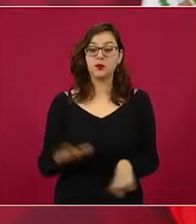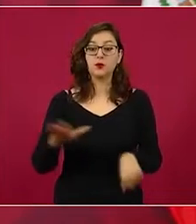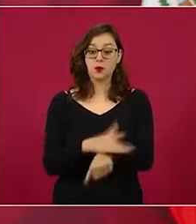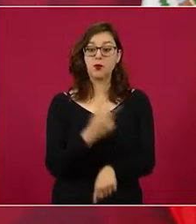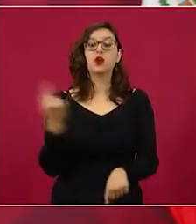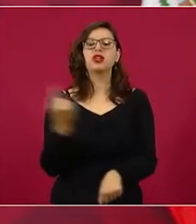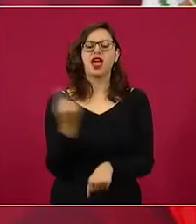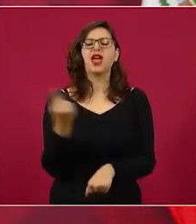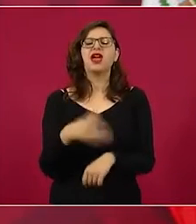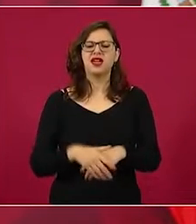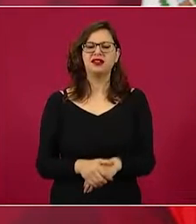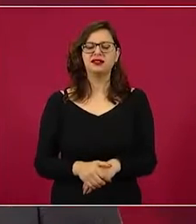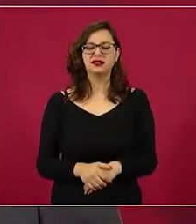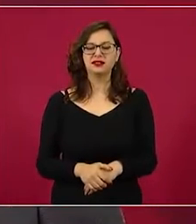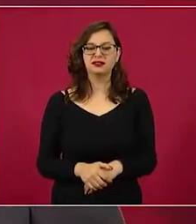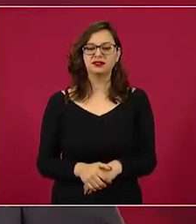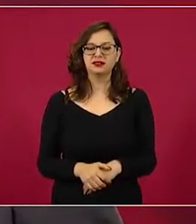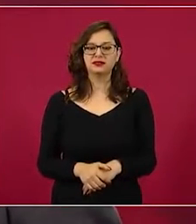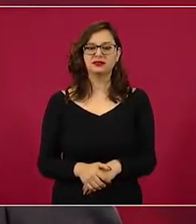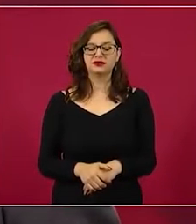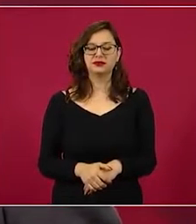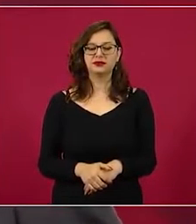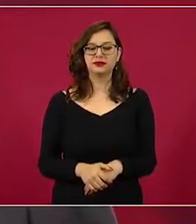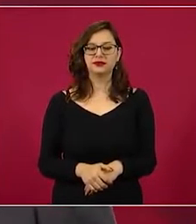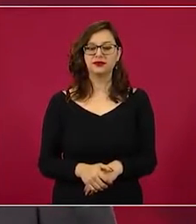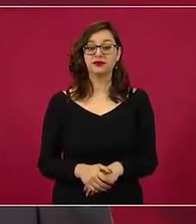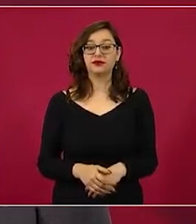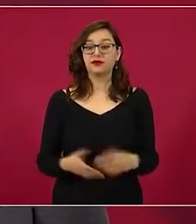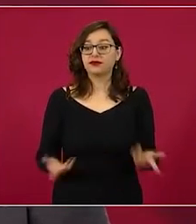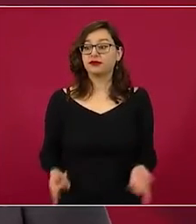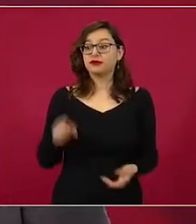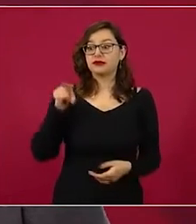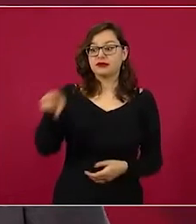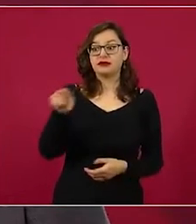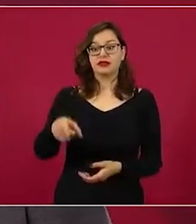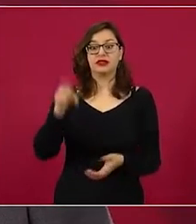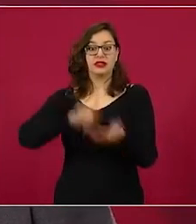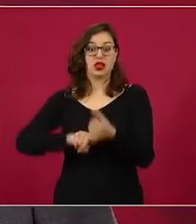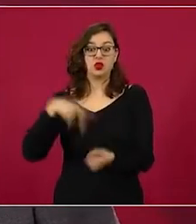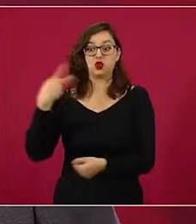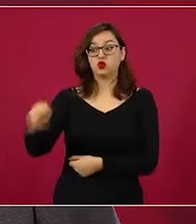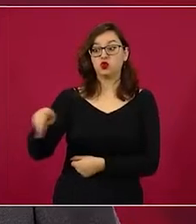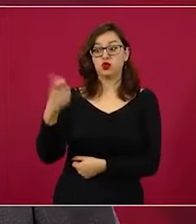a la guerra sucia,